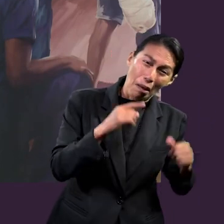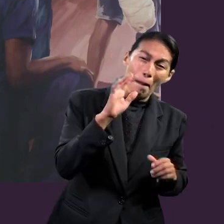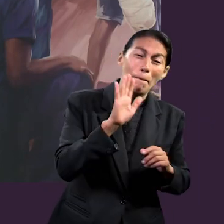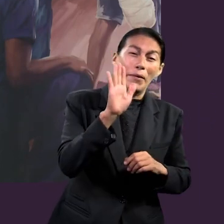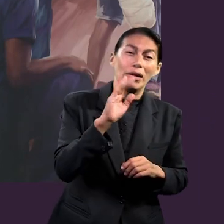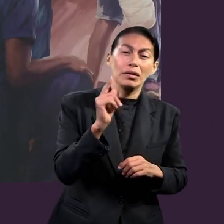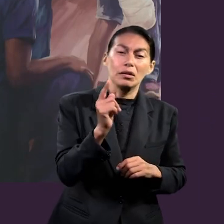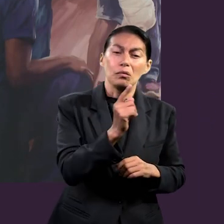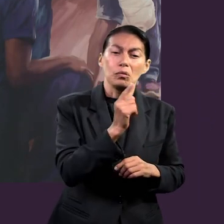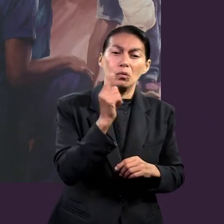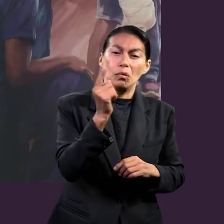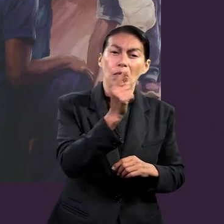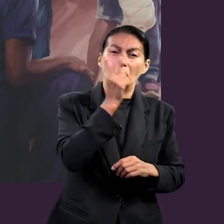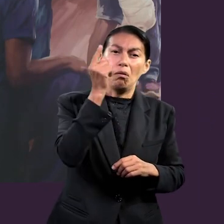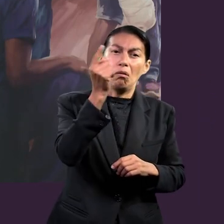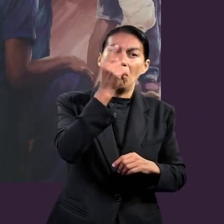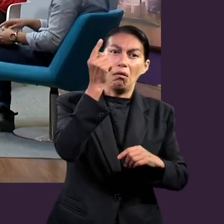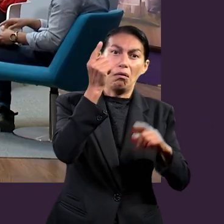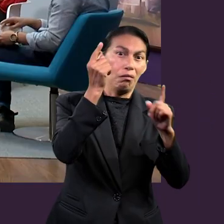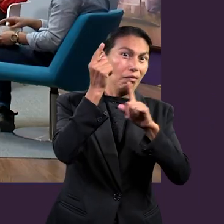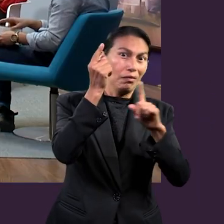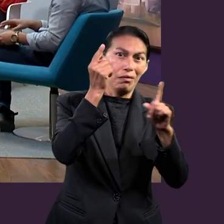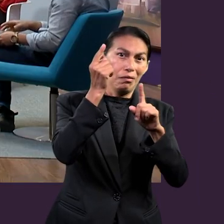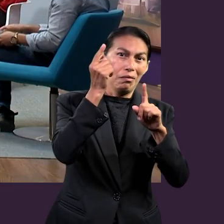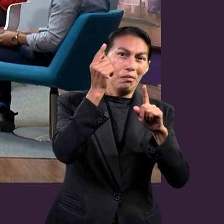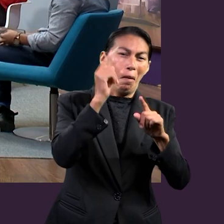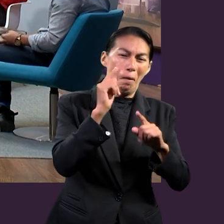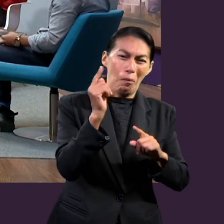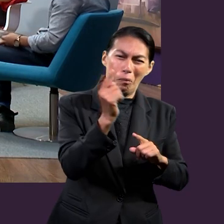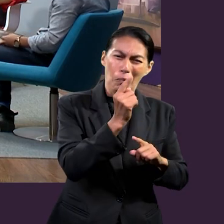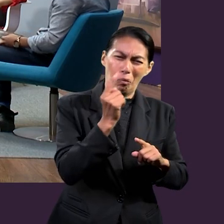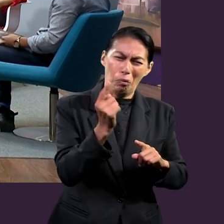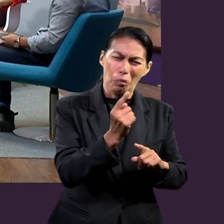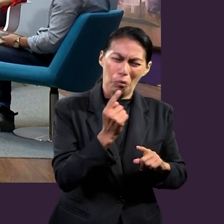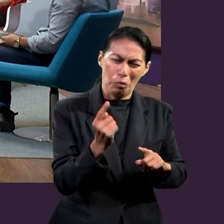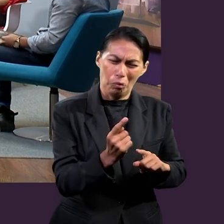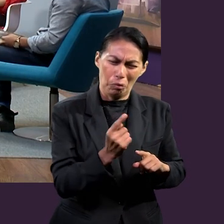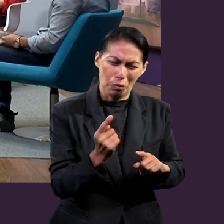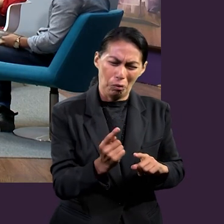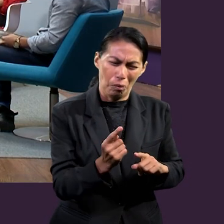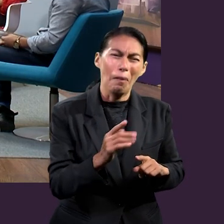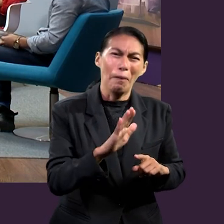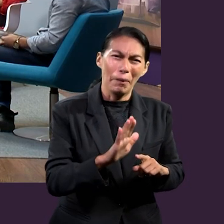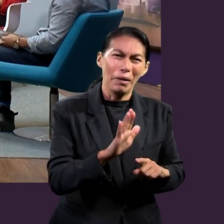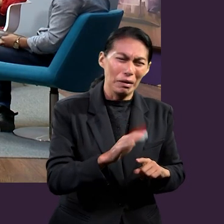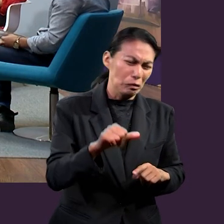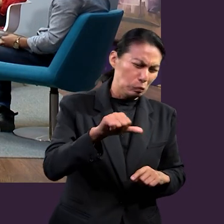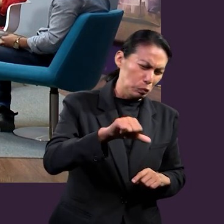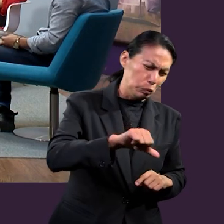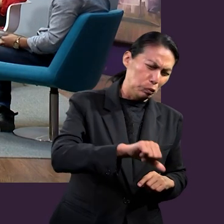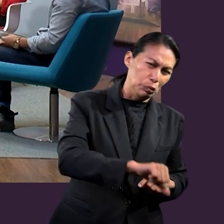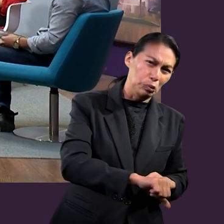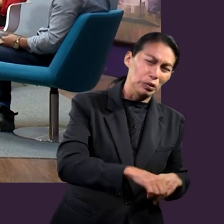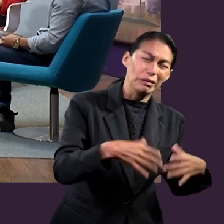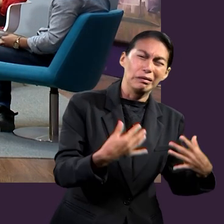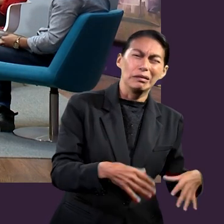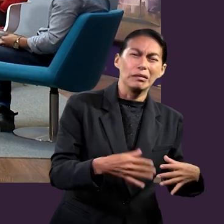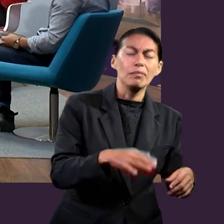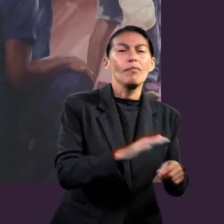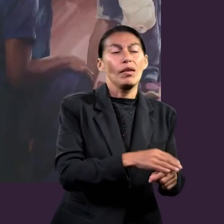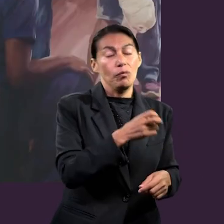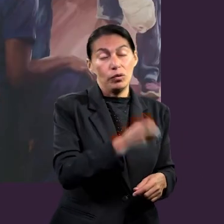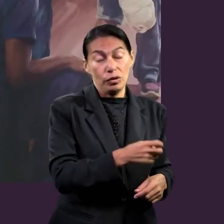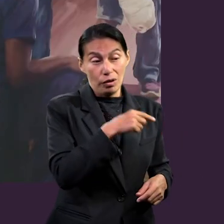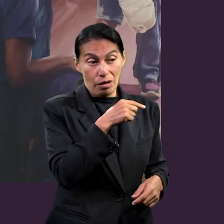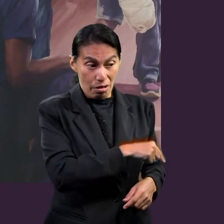pero no vas arriba, vas hacia abajo. Y cada vez más profundo en el pecado. Y esa era la preocupación de Pablo.